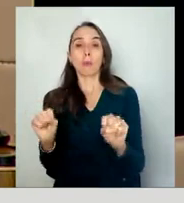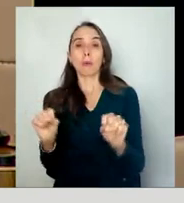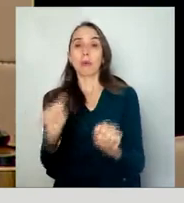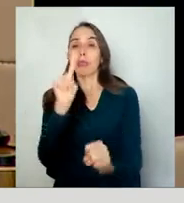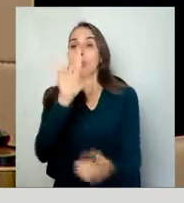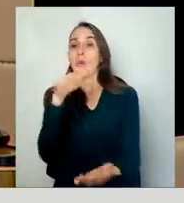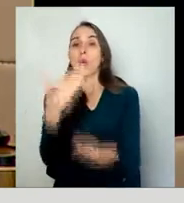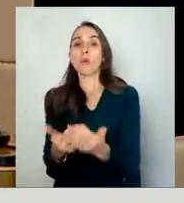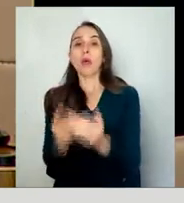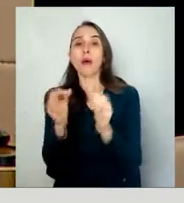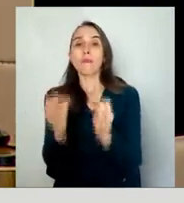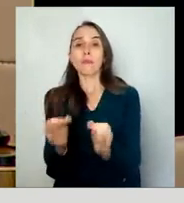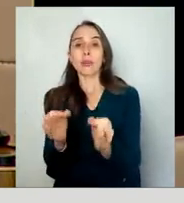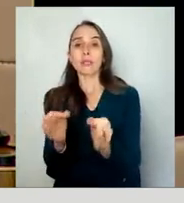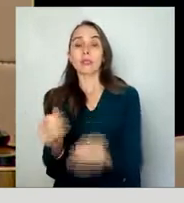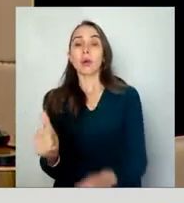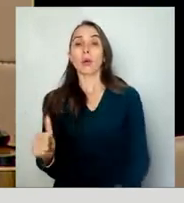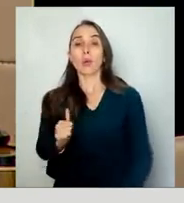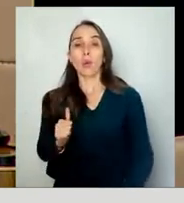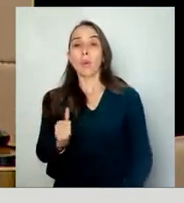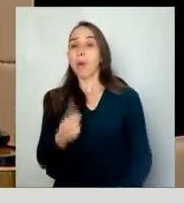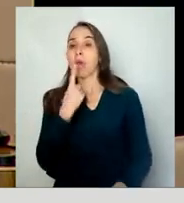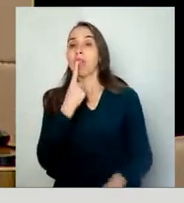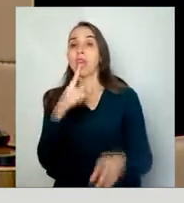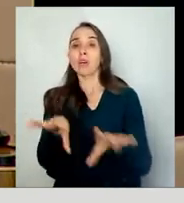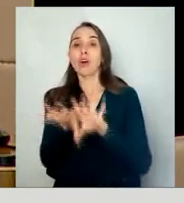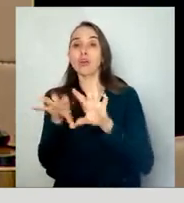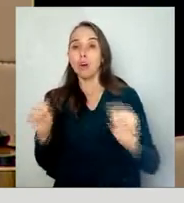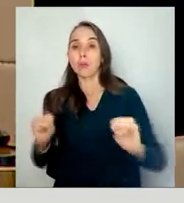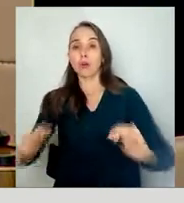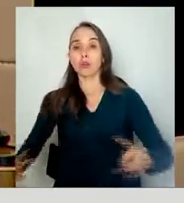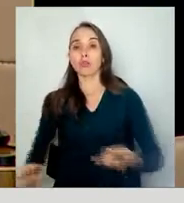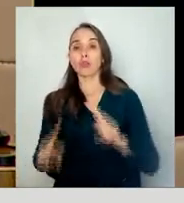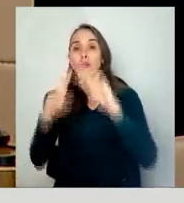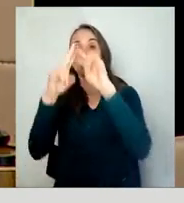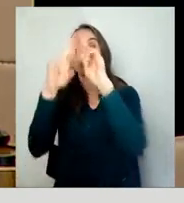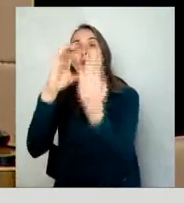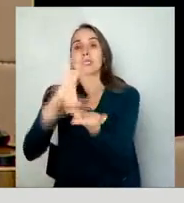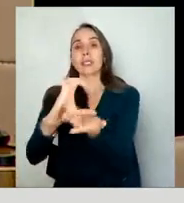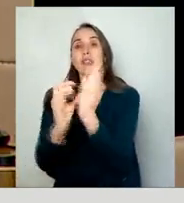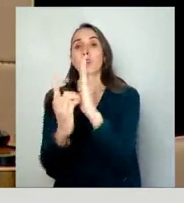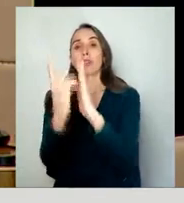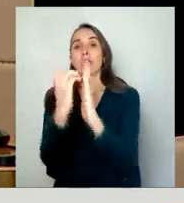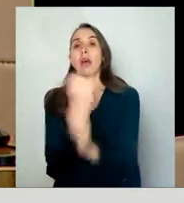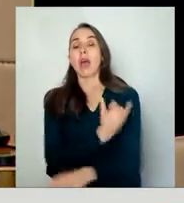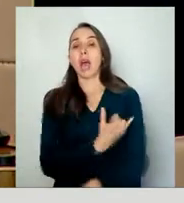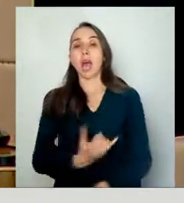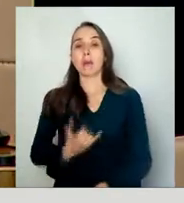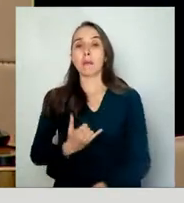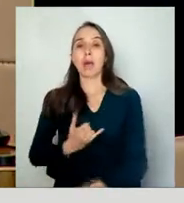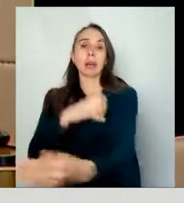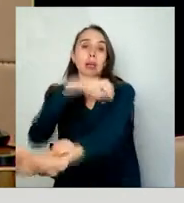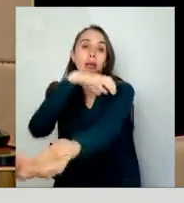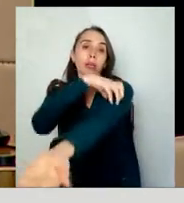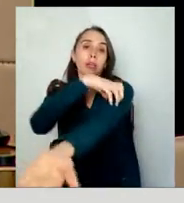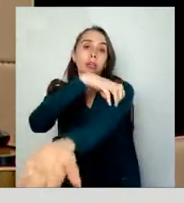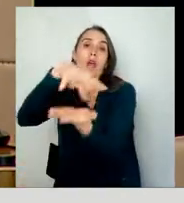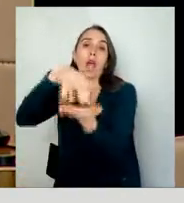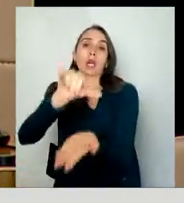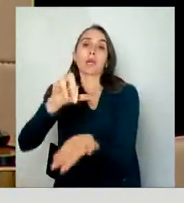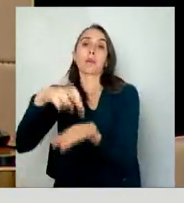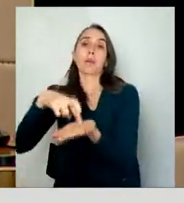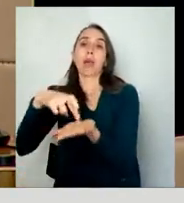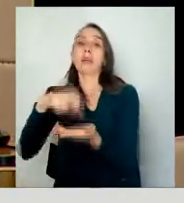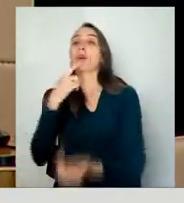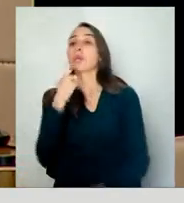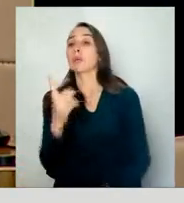todas cumplan lo comprometido y construyan el centro de desarrollo aymara en la región de arica barinacota he dicho presidente Muchas